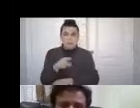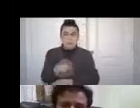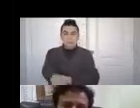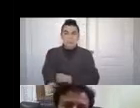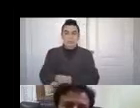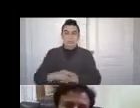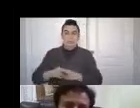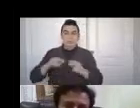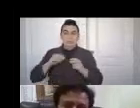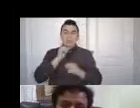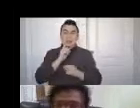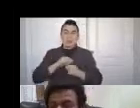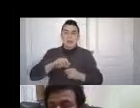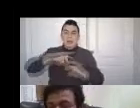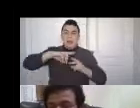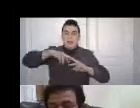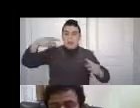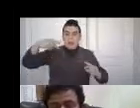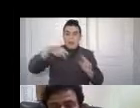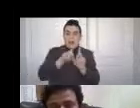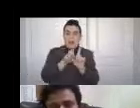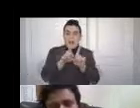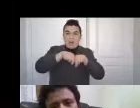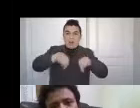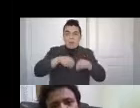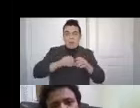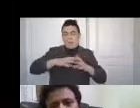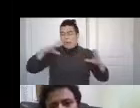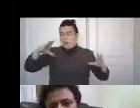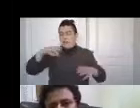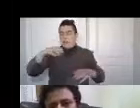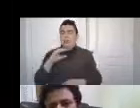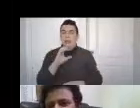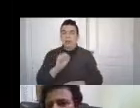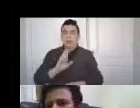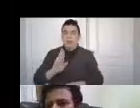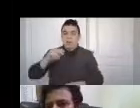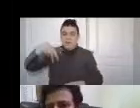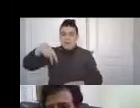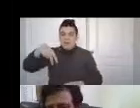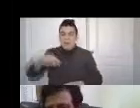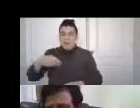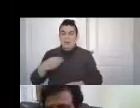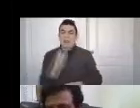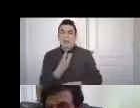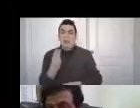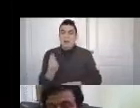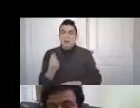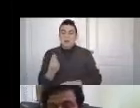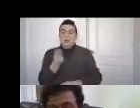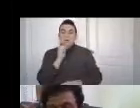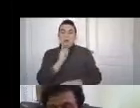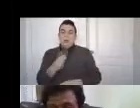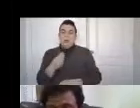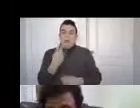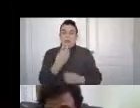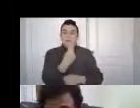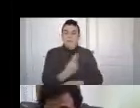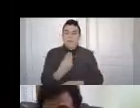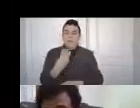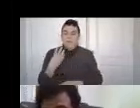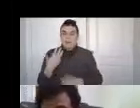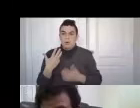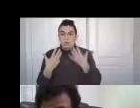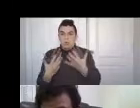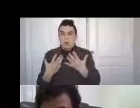que tenemos, de 29.000 bases, y genera alrededor de 29 proteínas. Nosotros escuchamos hablar de solo una, ¿cierto? Que es la